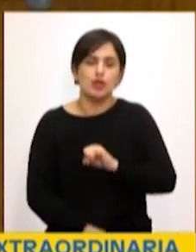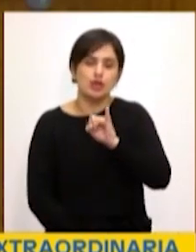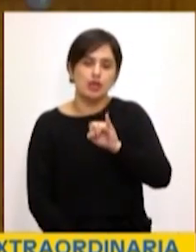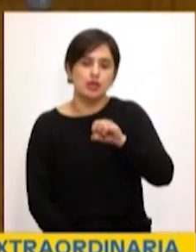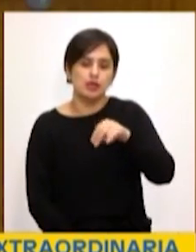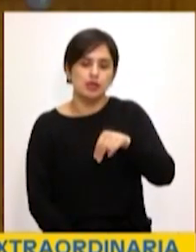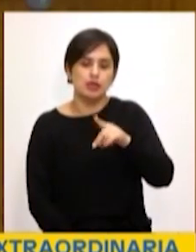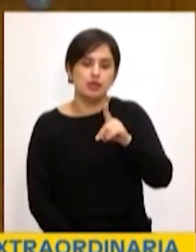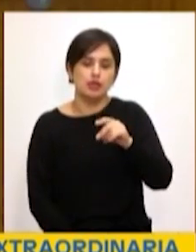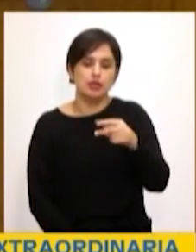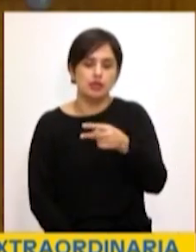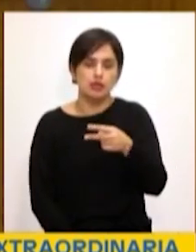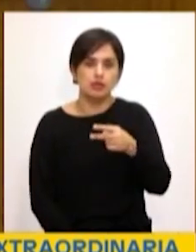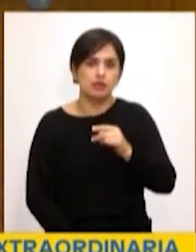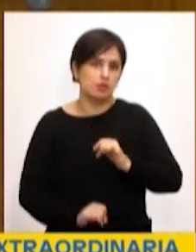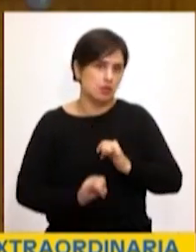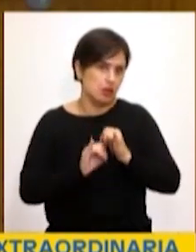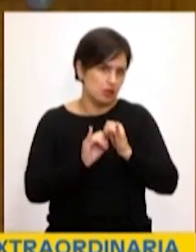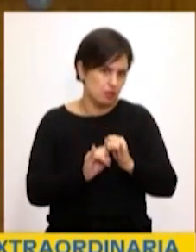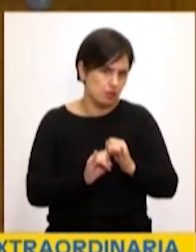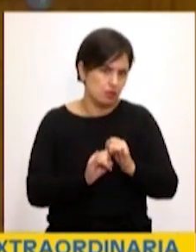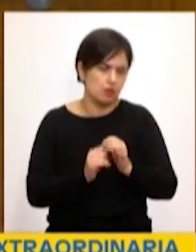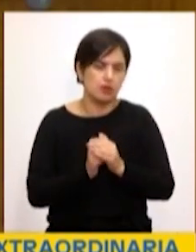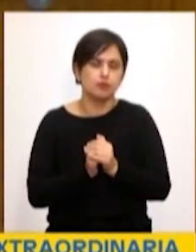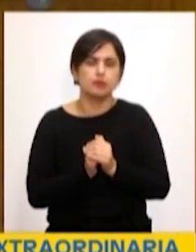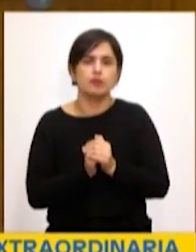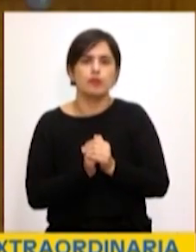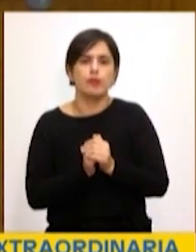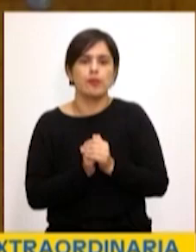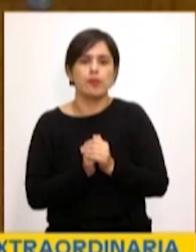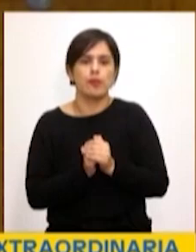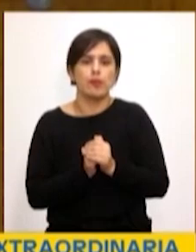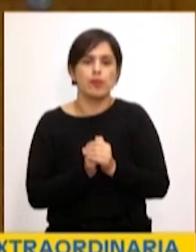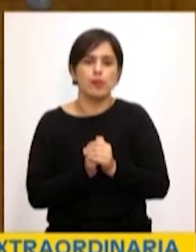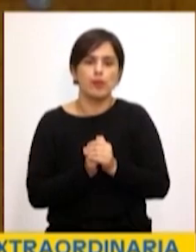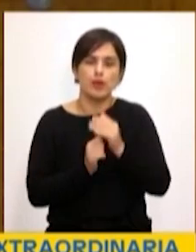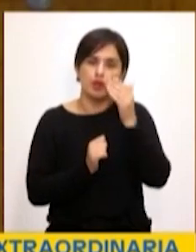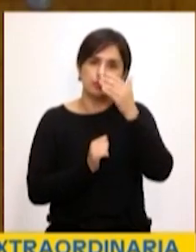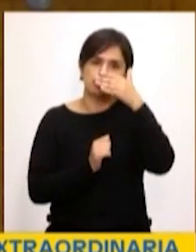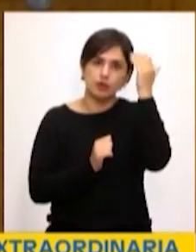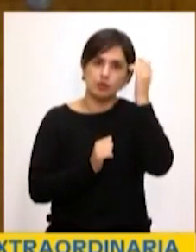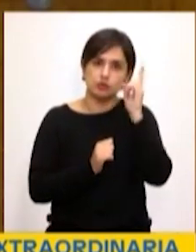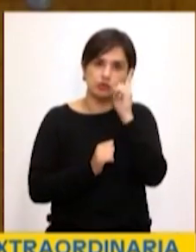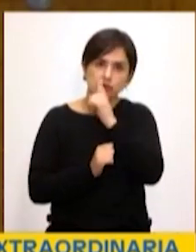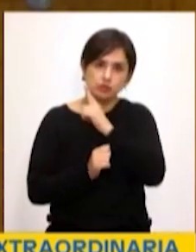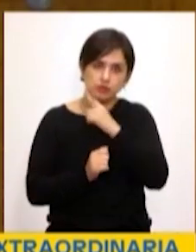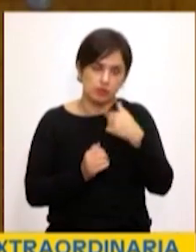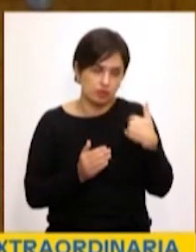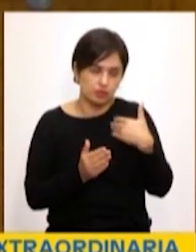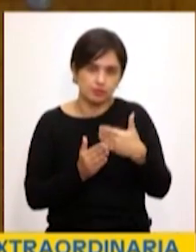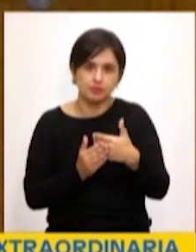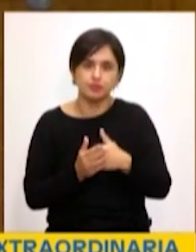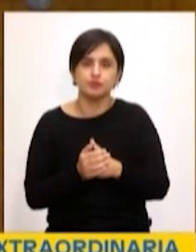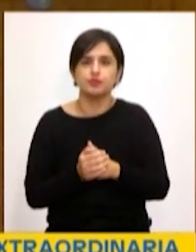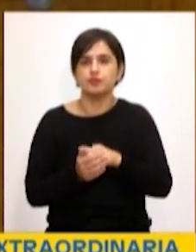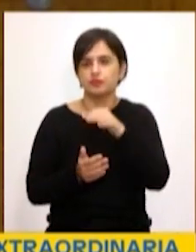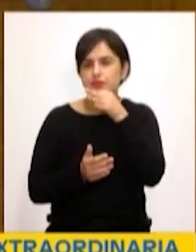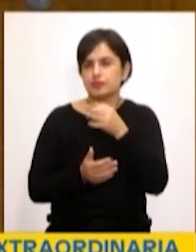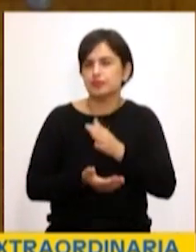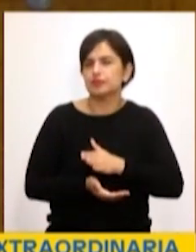dar un información que alguien pudiera decir que es medio sesgada el inh famoso que se ha hecho en el último tiempo señala que la